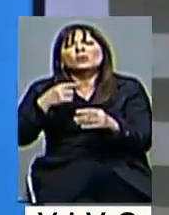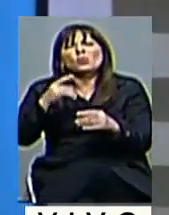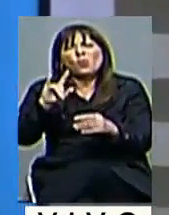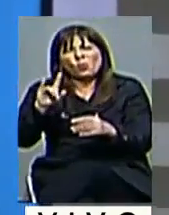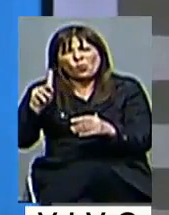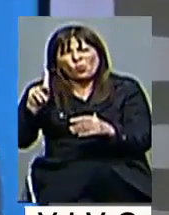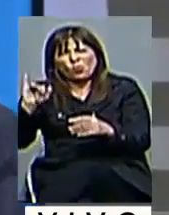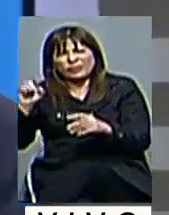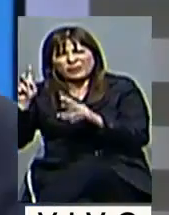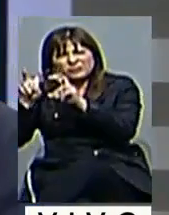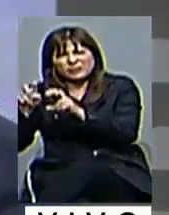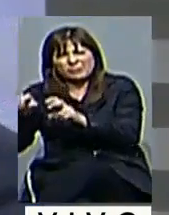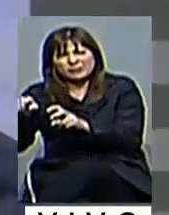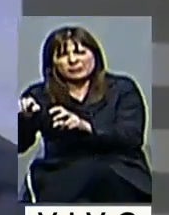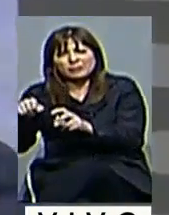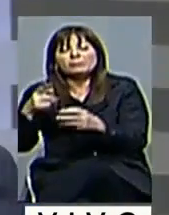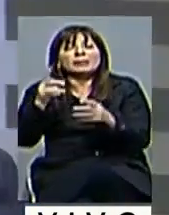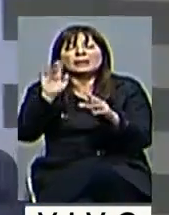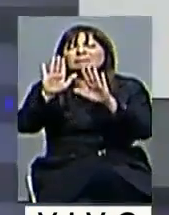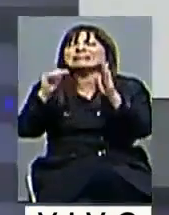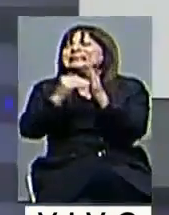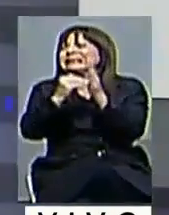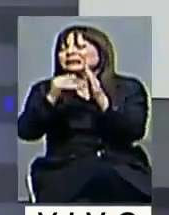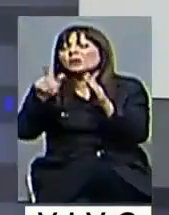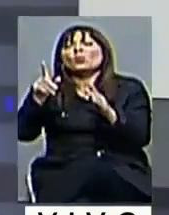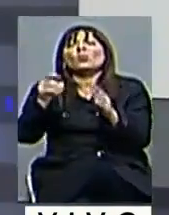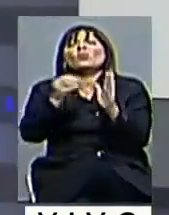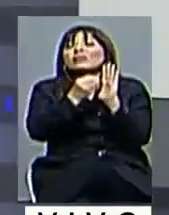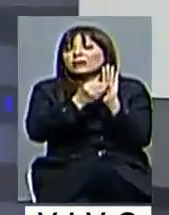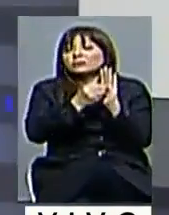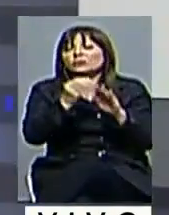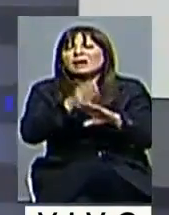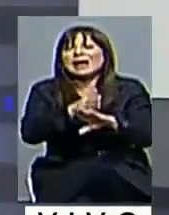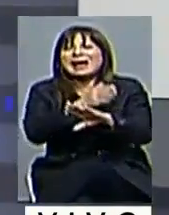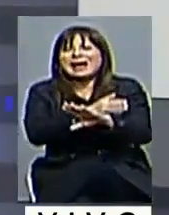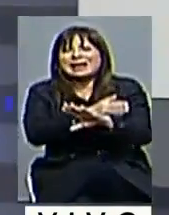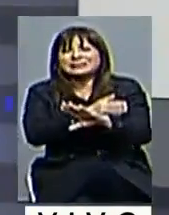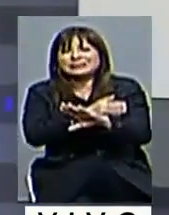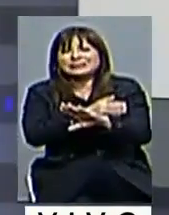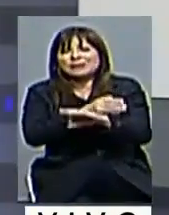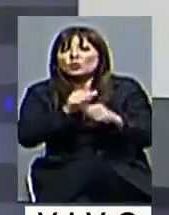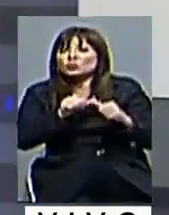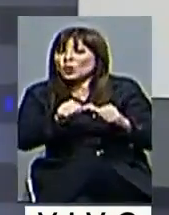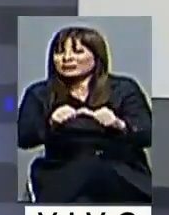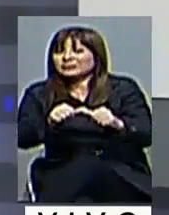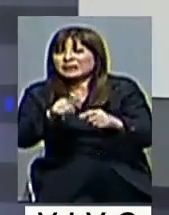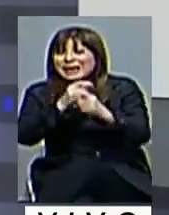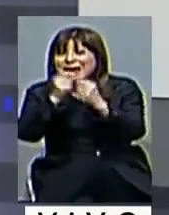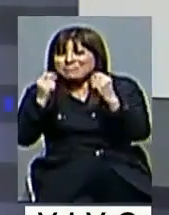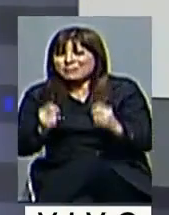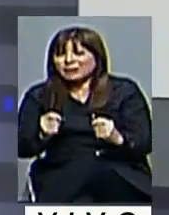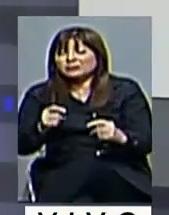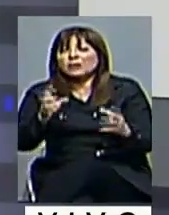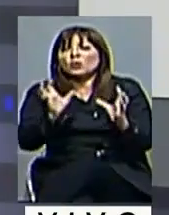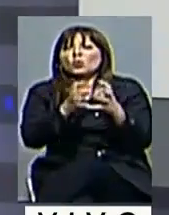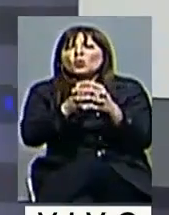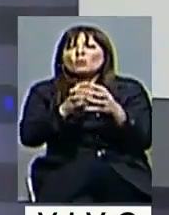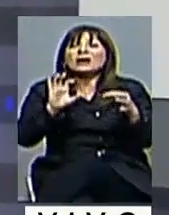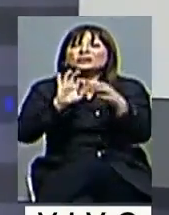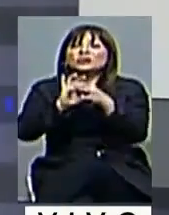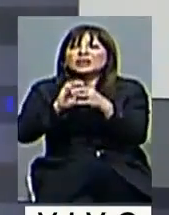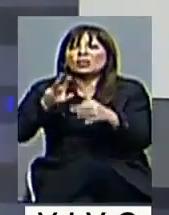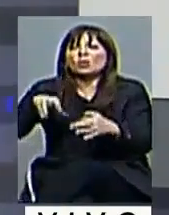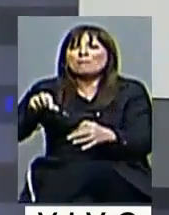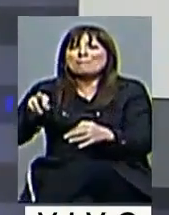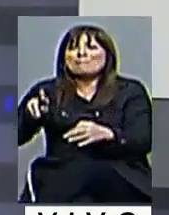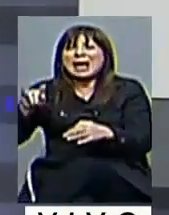UDI. Una cosa, un dato nomás, que es que antes de que, o sea, durante la campaña, hay un grupo asociado a Mariana Elwin que ya